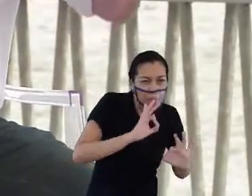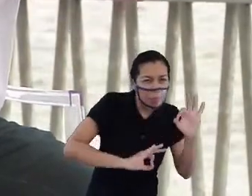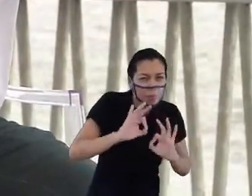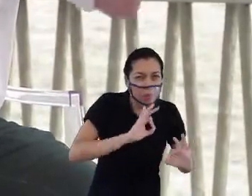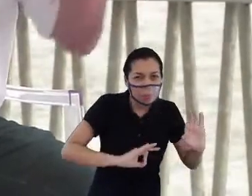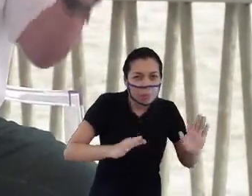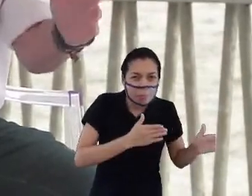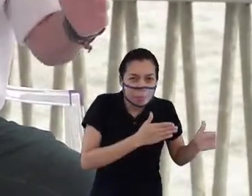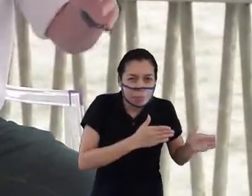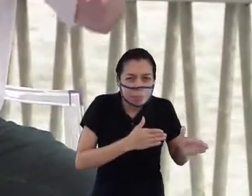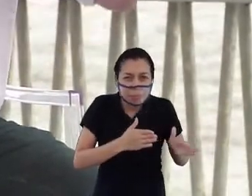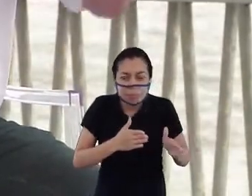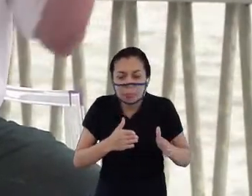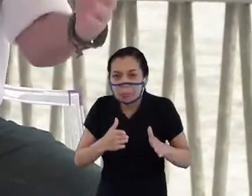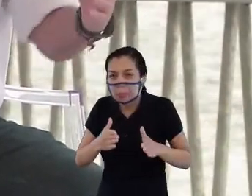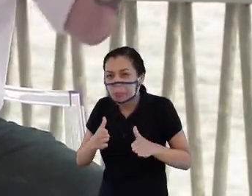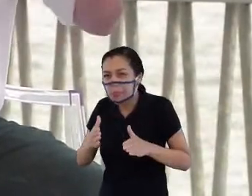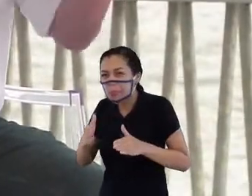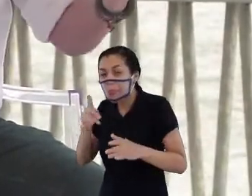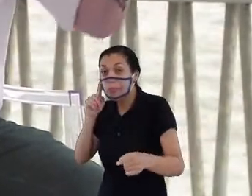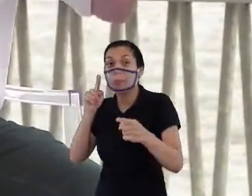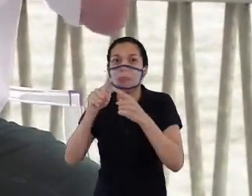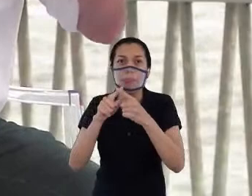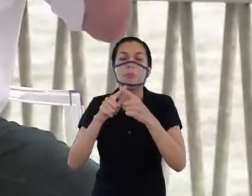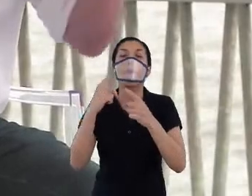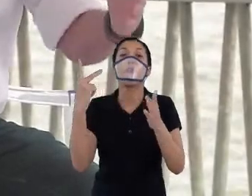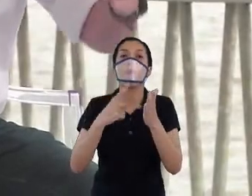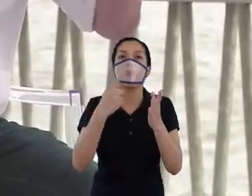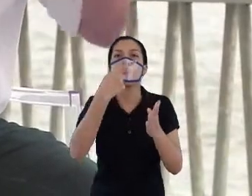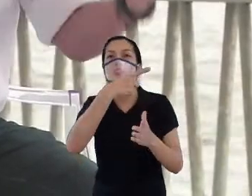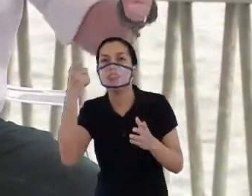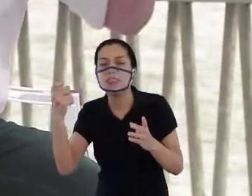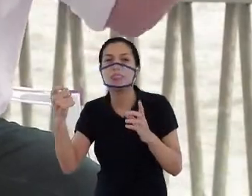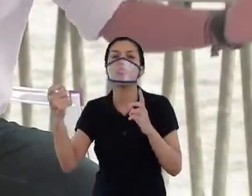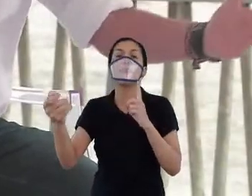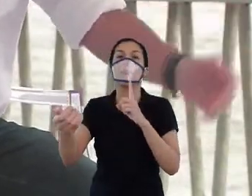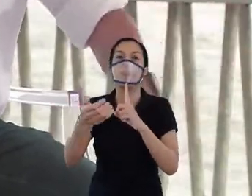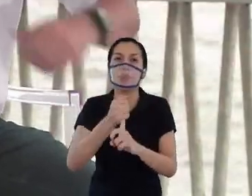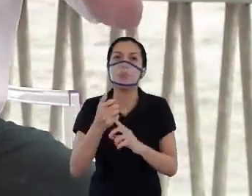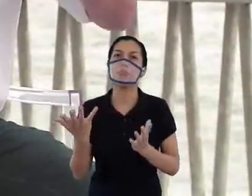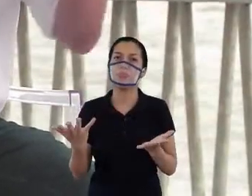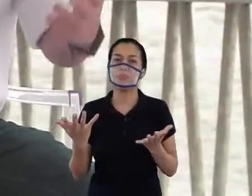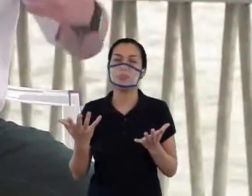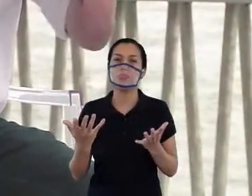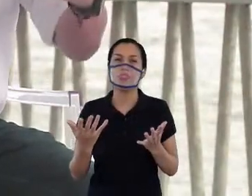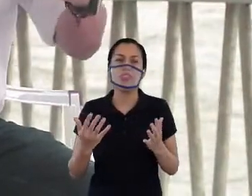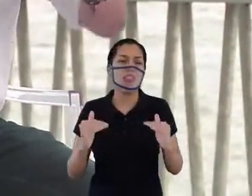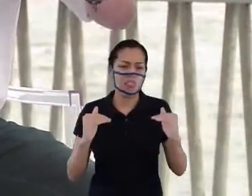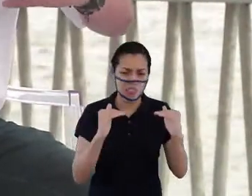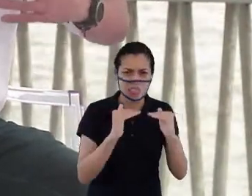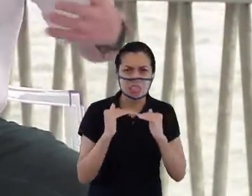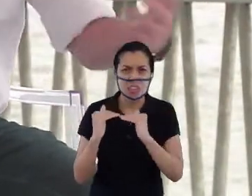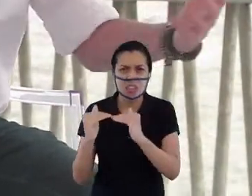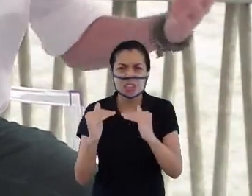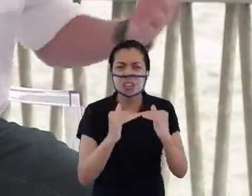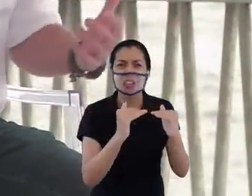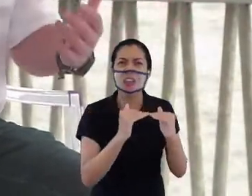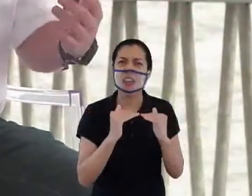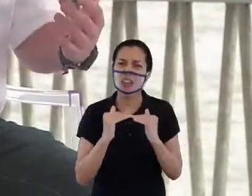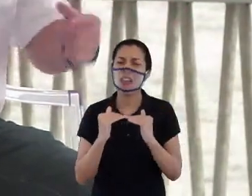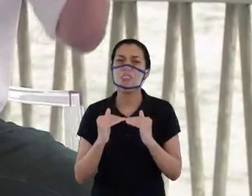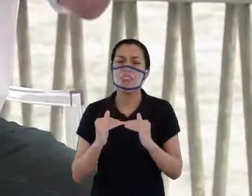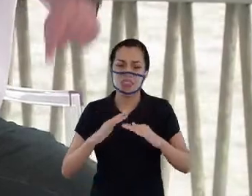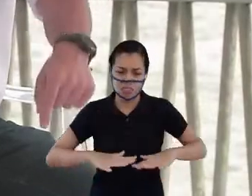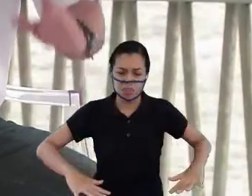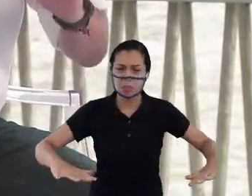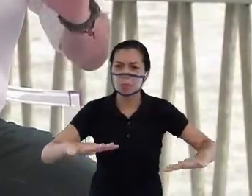vida del barranquillero. Equidad a través de reducción de costos y de trámites de vida. Equidad a través de mejores espacios para